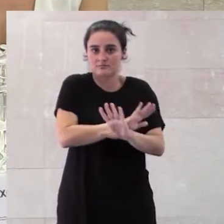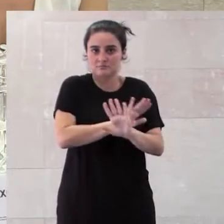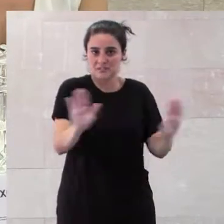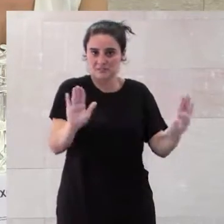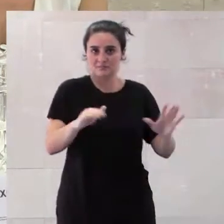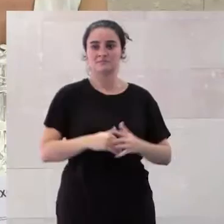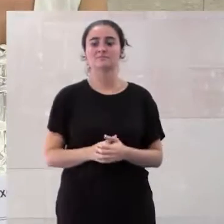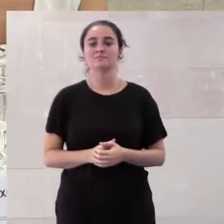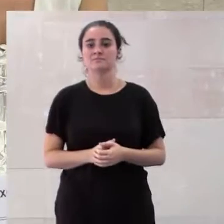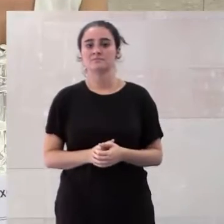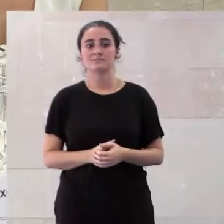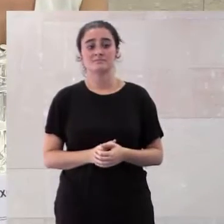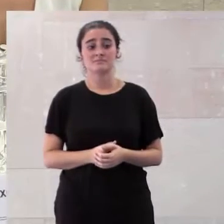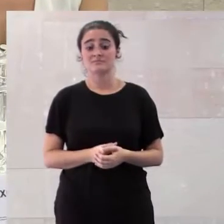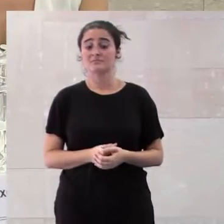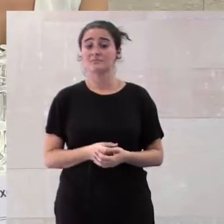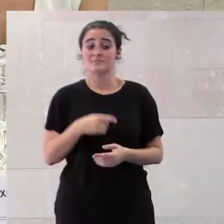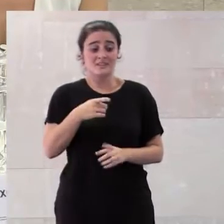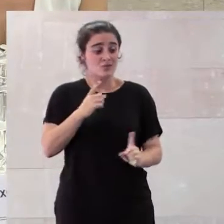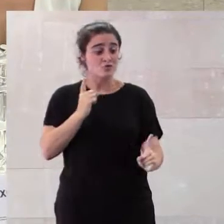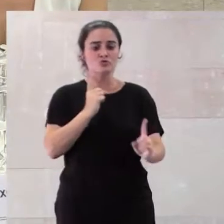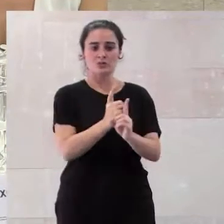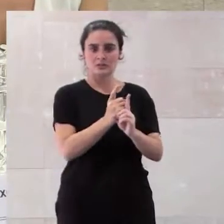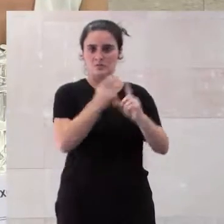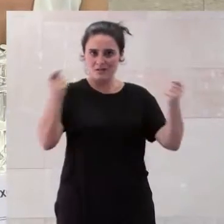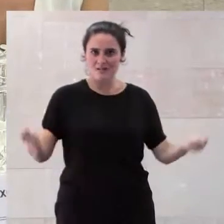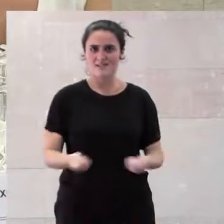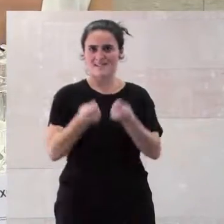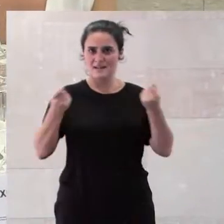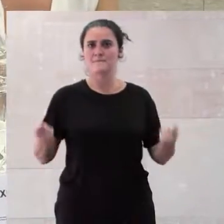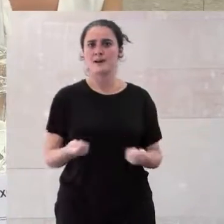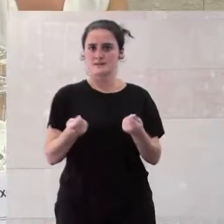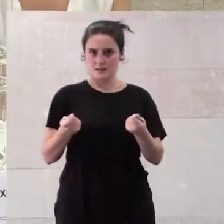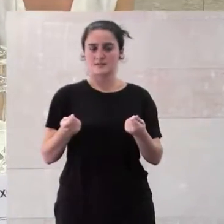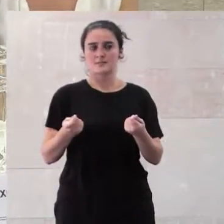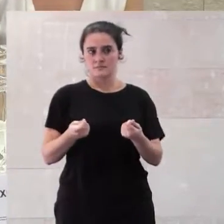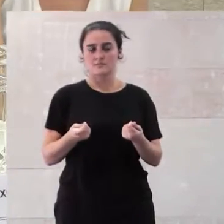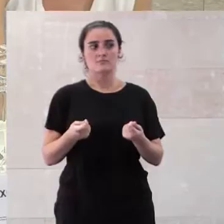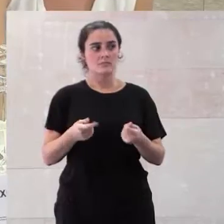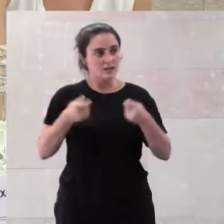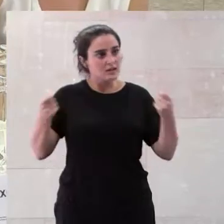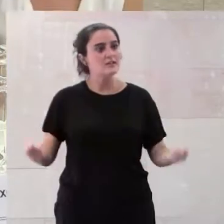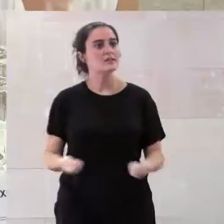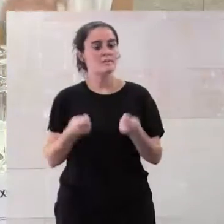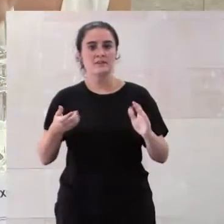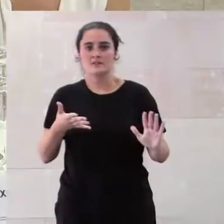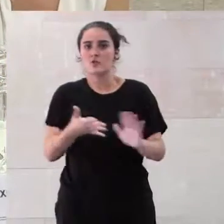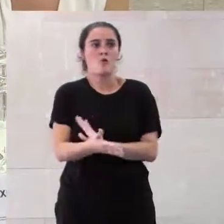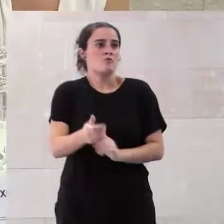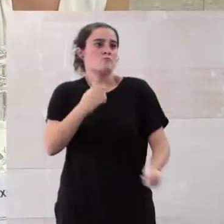que contra ellos se hicieron muchas campañas, ¿no? En esas campañas se demandaba el derecho al divorcio, al